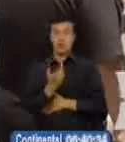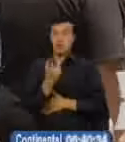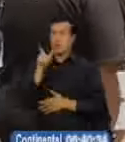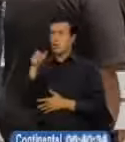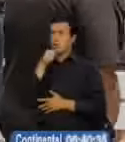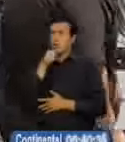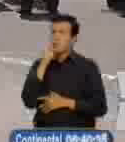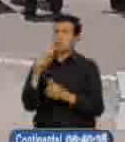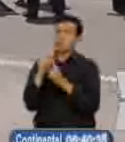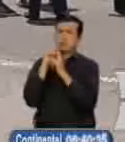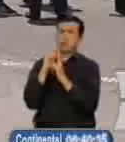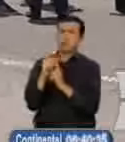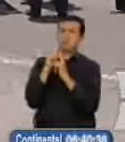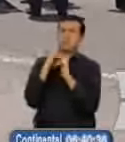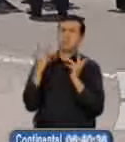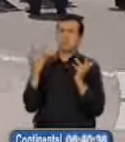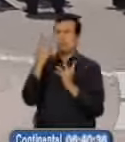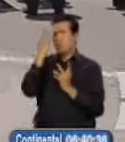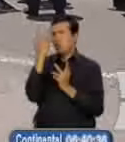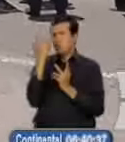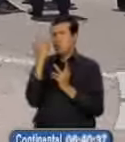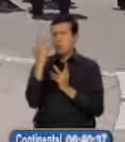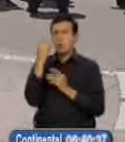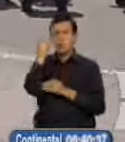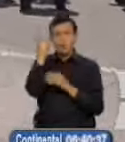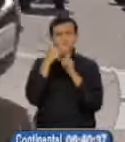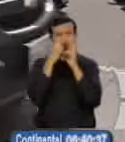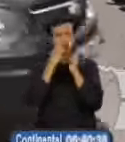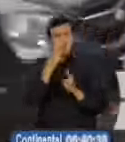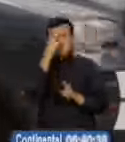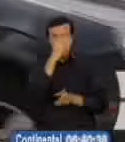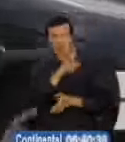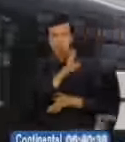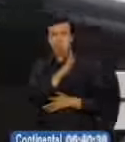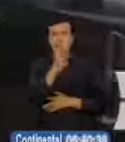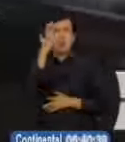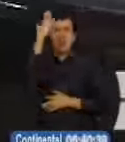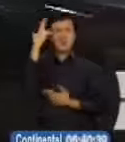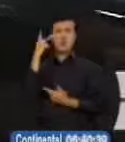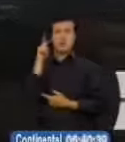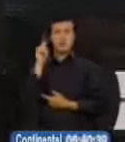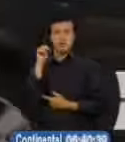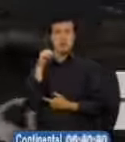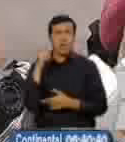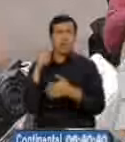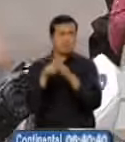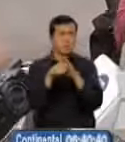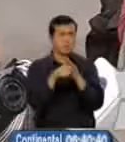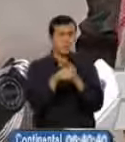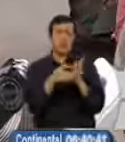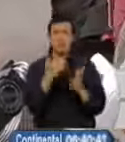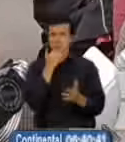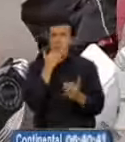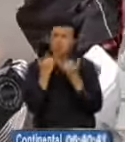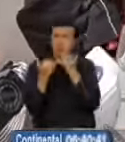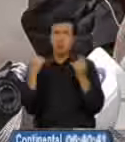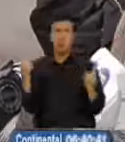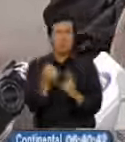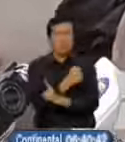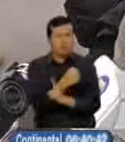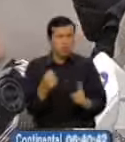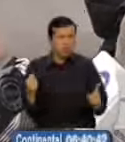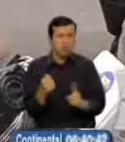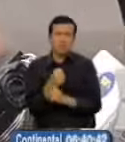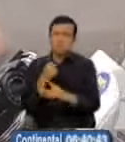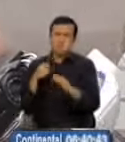son ofensivas por el contexto de violaciones a los derechos humanos que generó la dictadura de Pinochet en su país. Fueron masacrados, fueron golpeados,